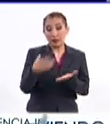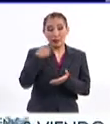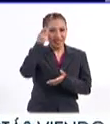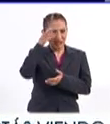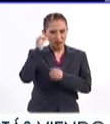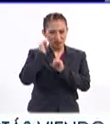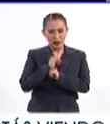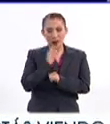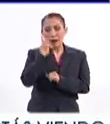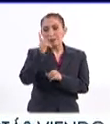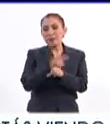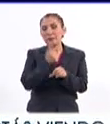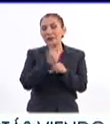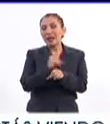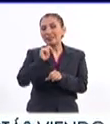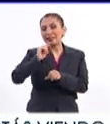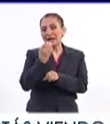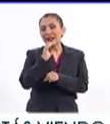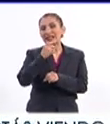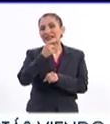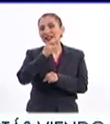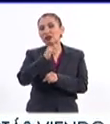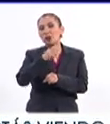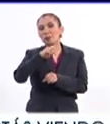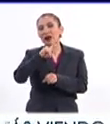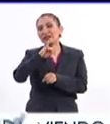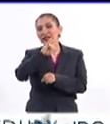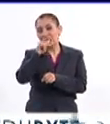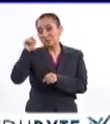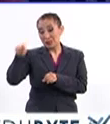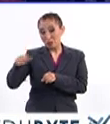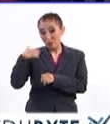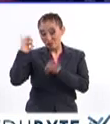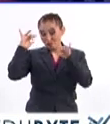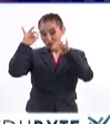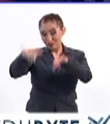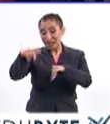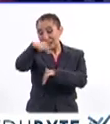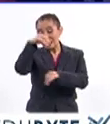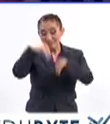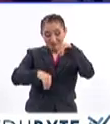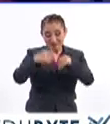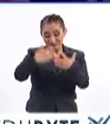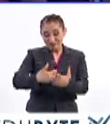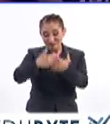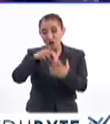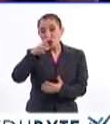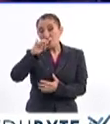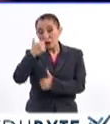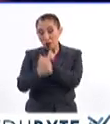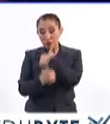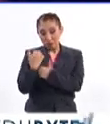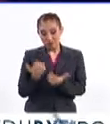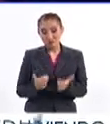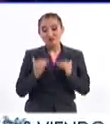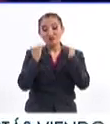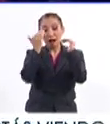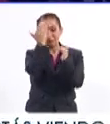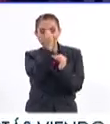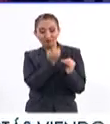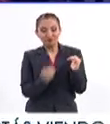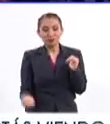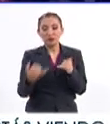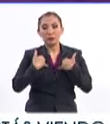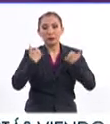el director de Prepatec, Crisanto Martínez, aseguró que encuentros como FIRST y la construcción de un robot para la competencia potencializa las habilidades